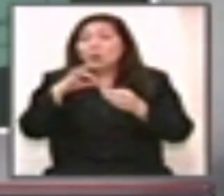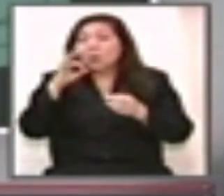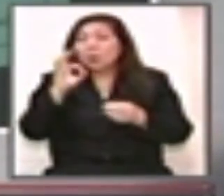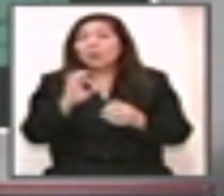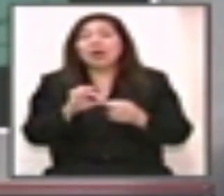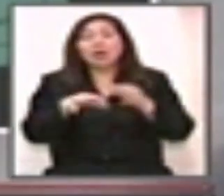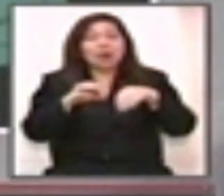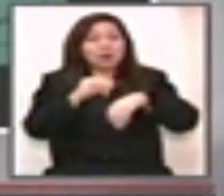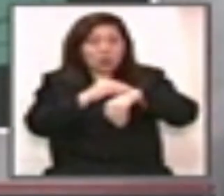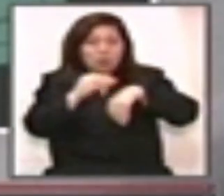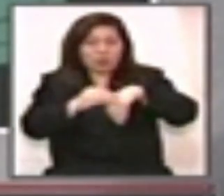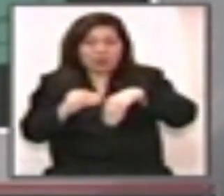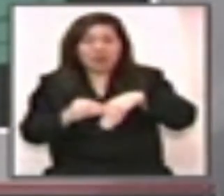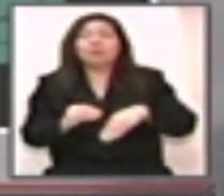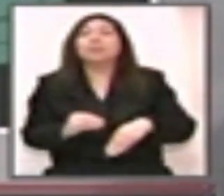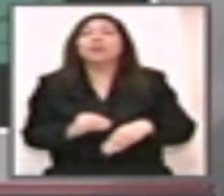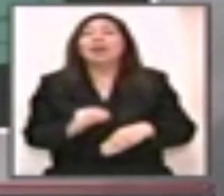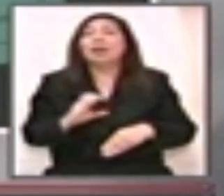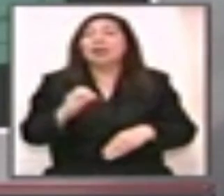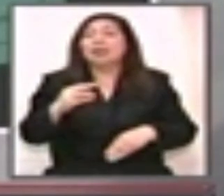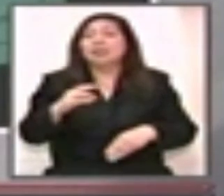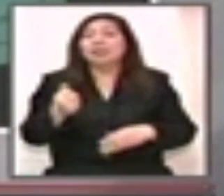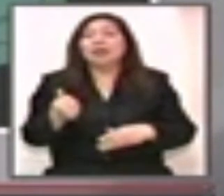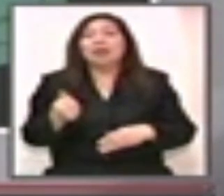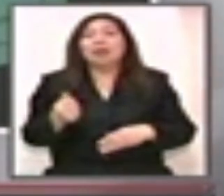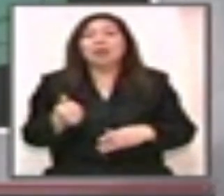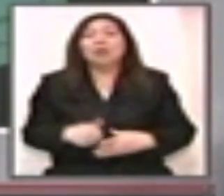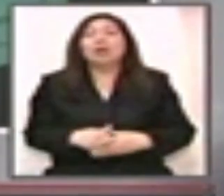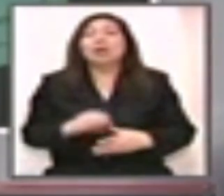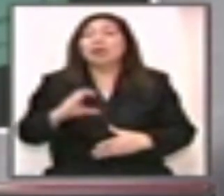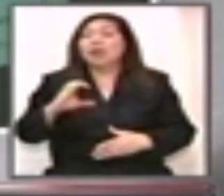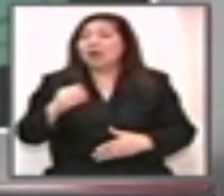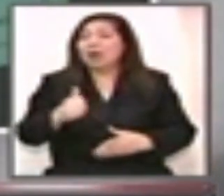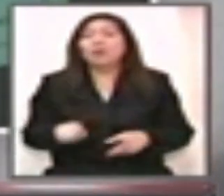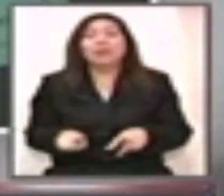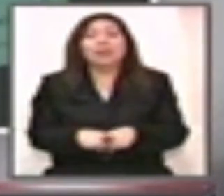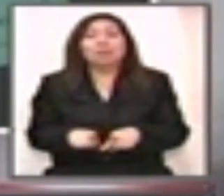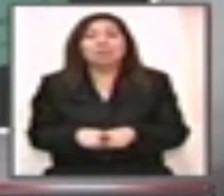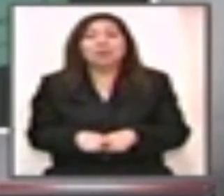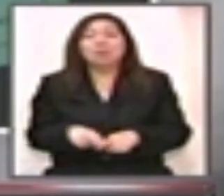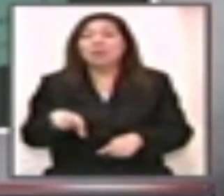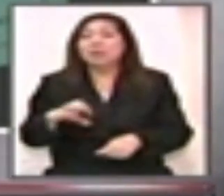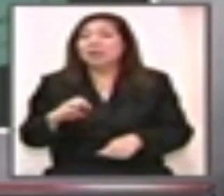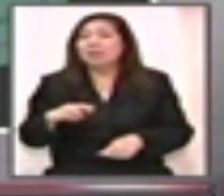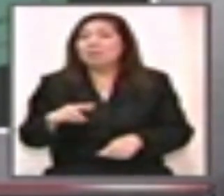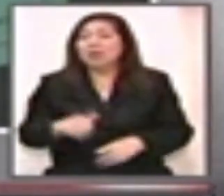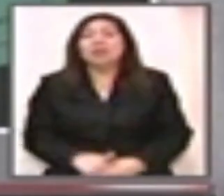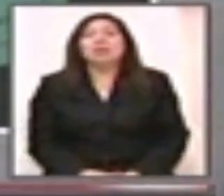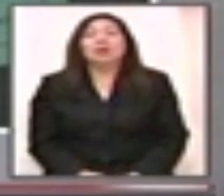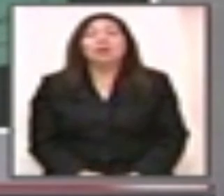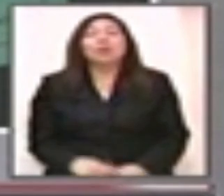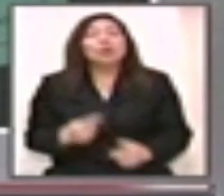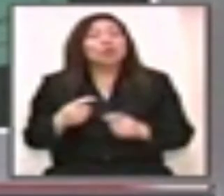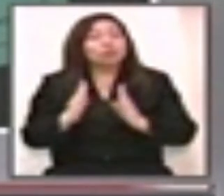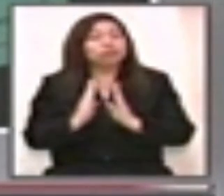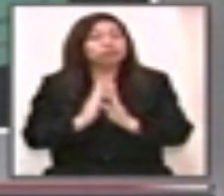industria de la uva, en Cascas, en Magdalena de Cao, también en Pacasmayo, con su malecón turístico,